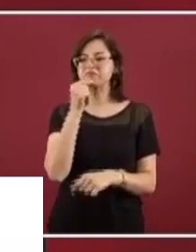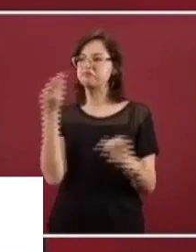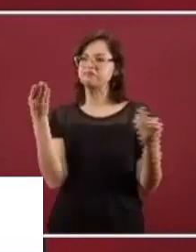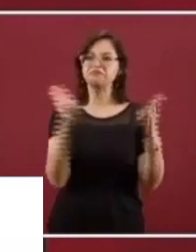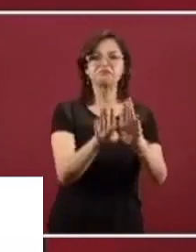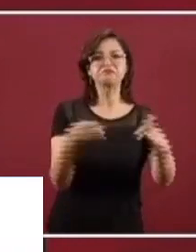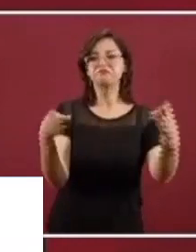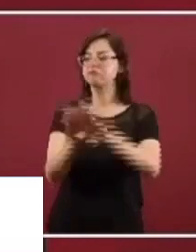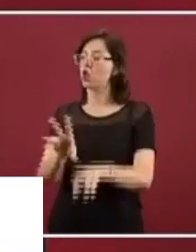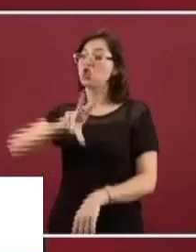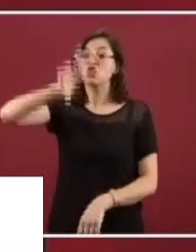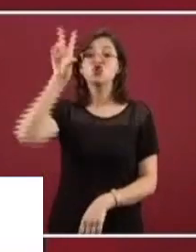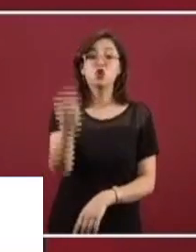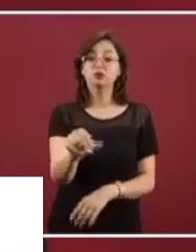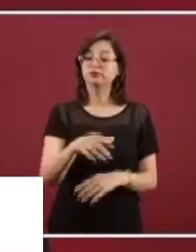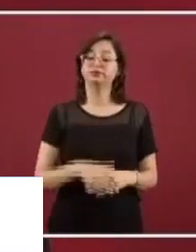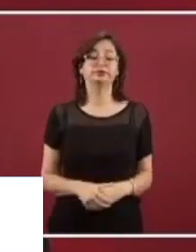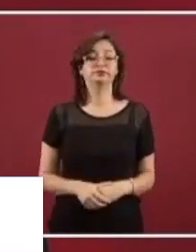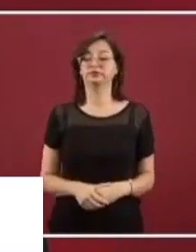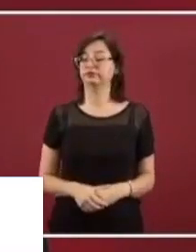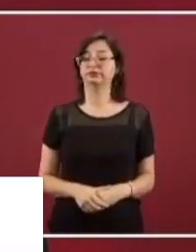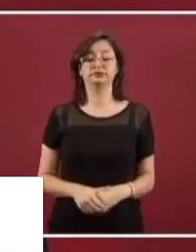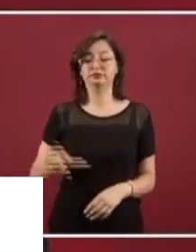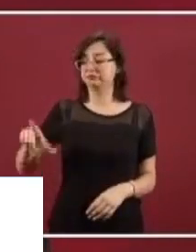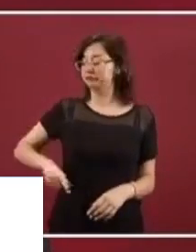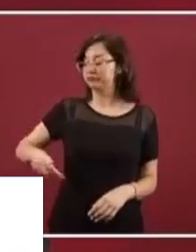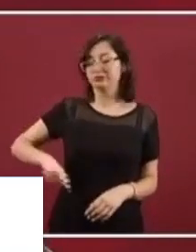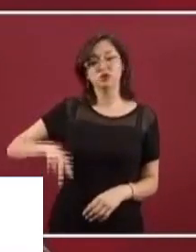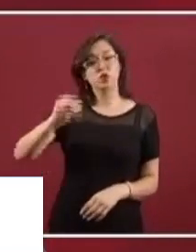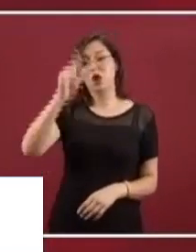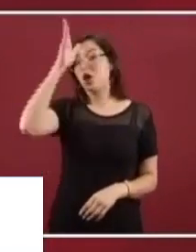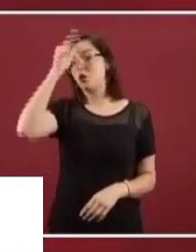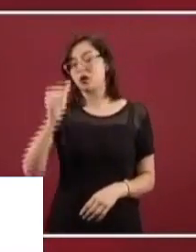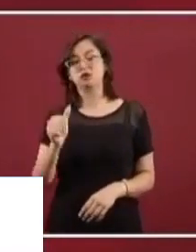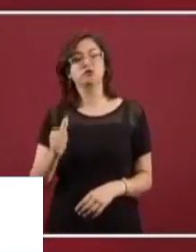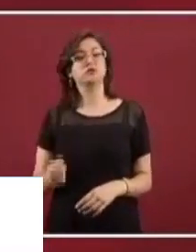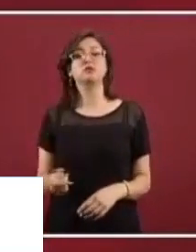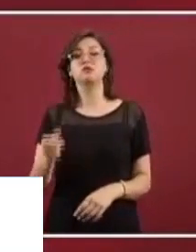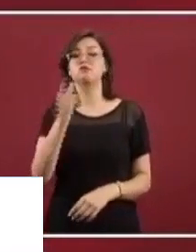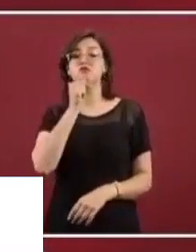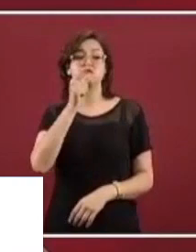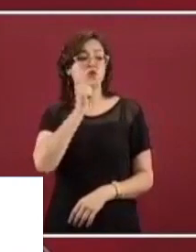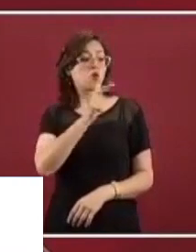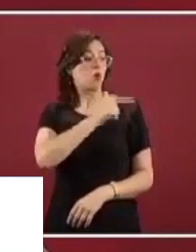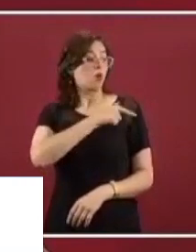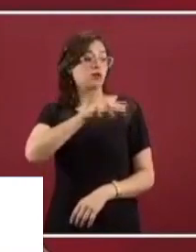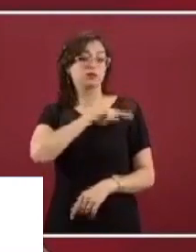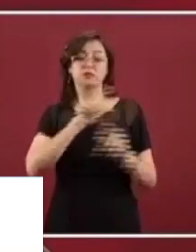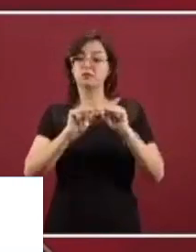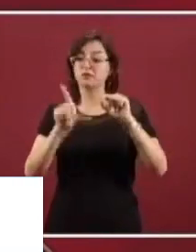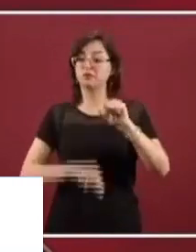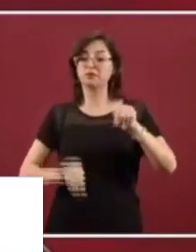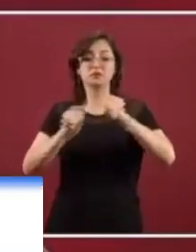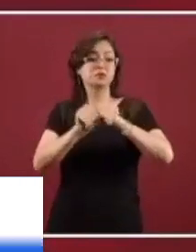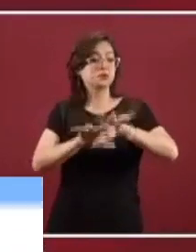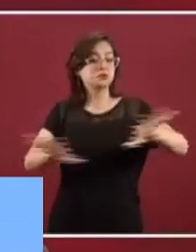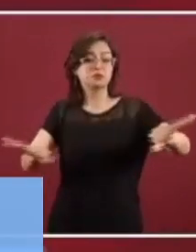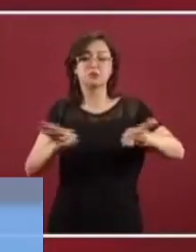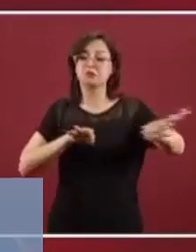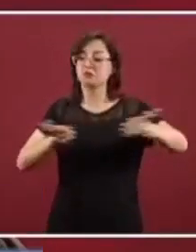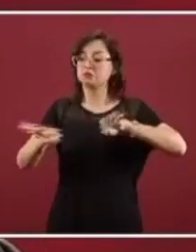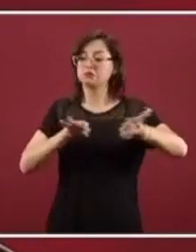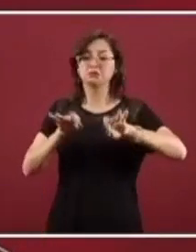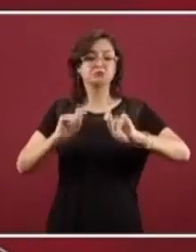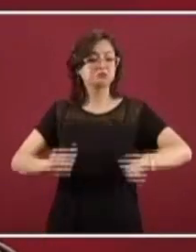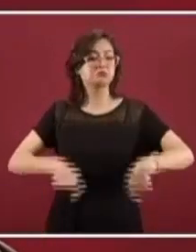La Guardia Nacional tiene un despliegue en el territorio, continuará haciendo su trabajo, y ahora se le encomienda a la